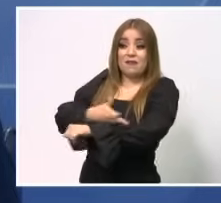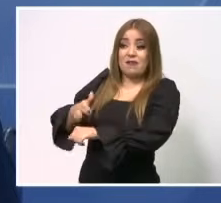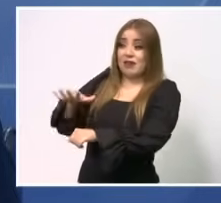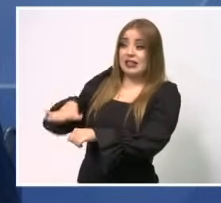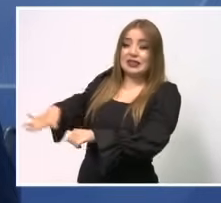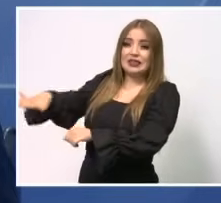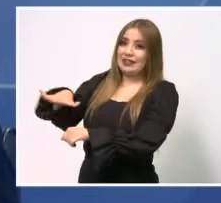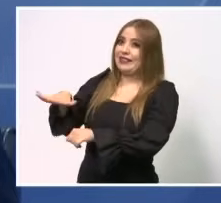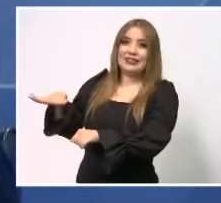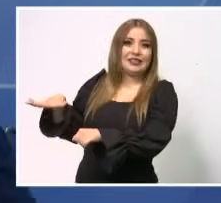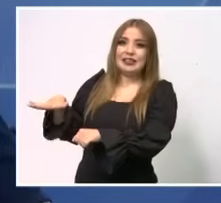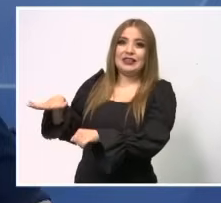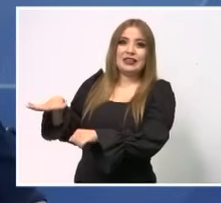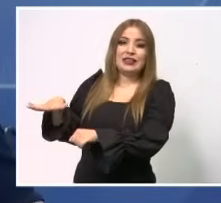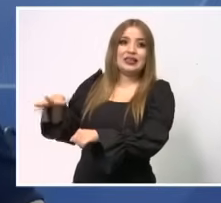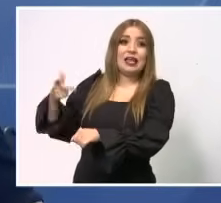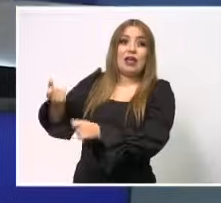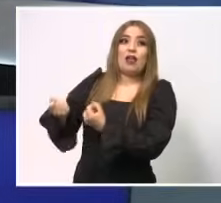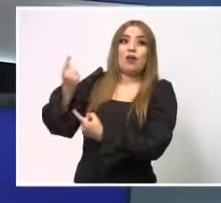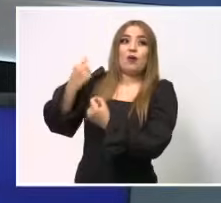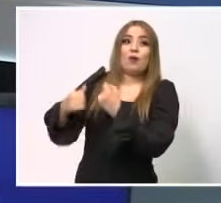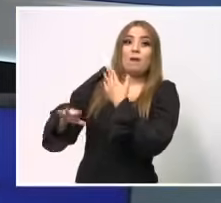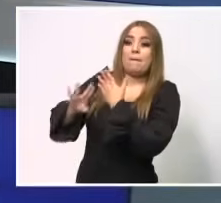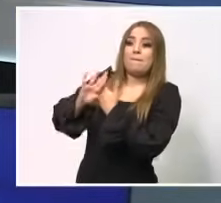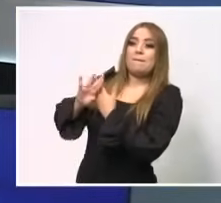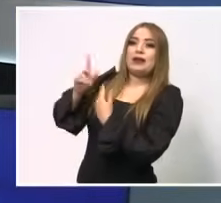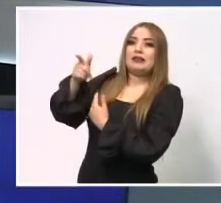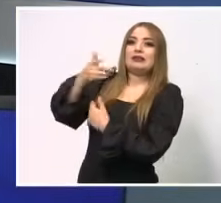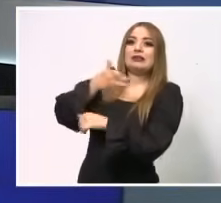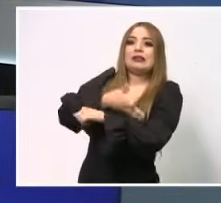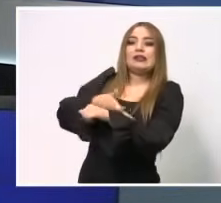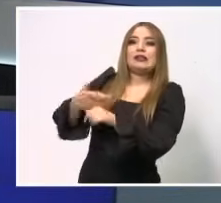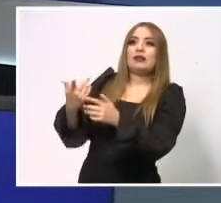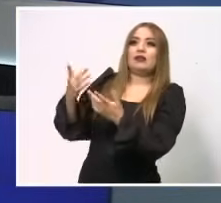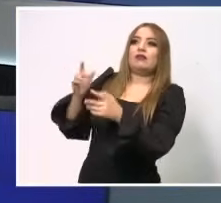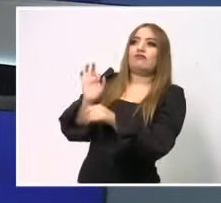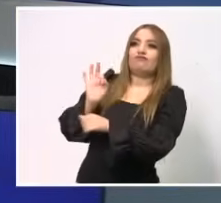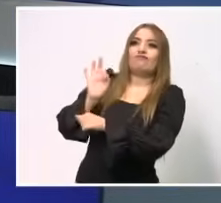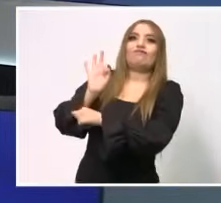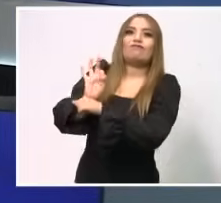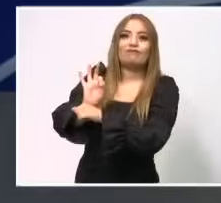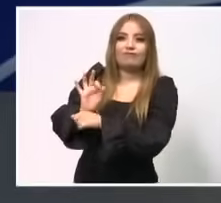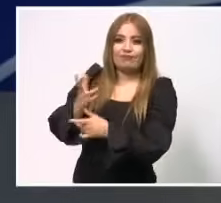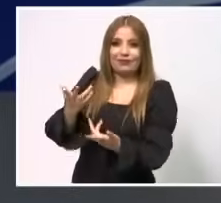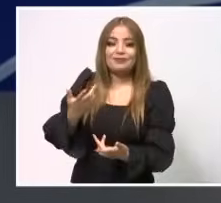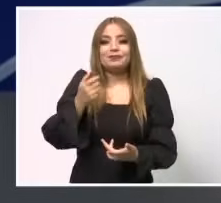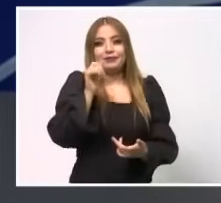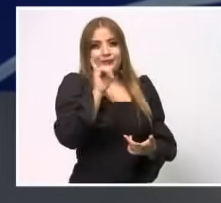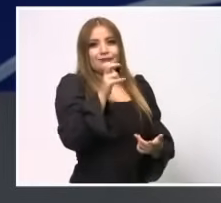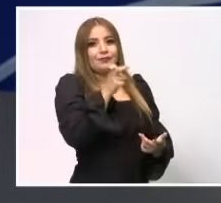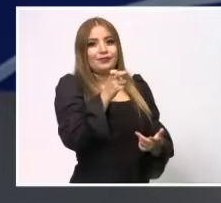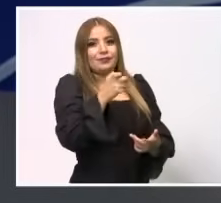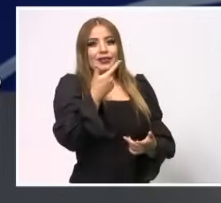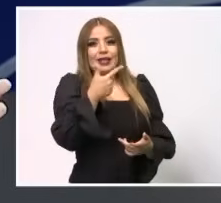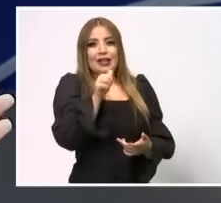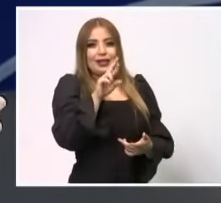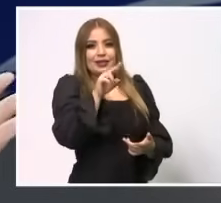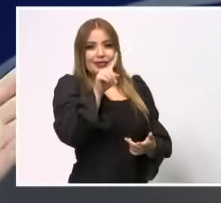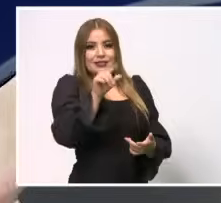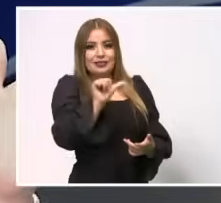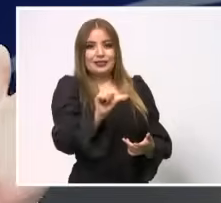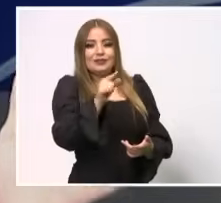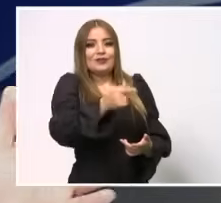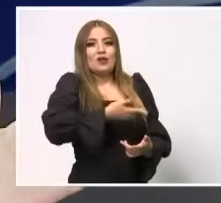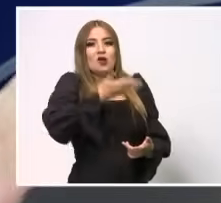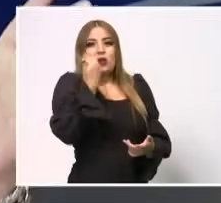evidentemente de alguien te agrede y salta salta por ti es decir este te va a decir los los de la Garza no saben